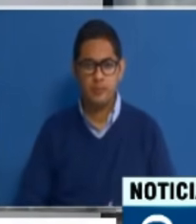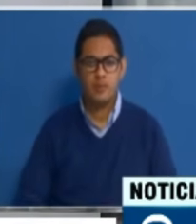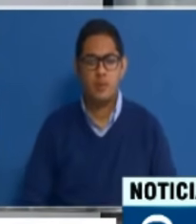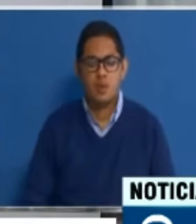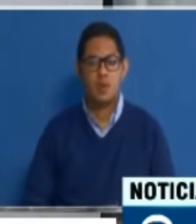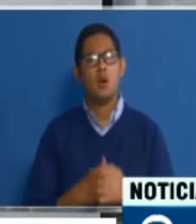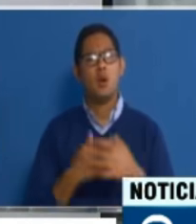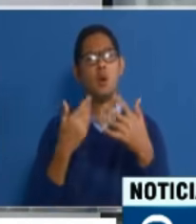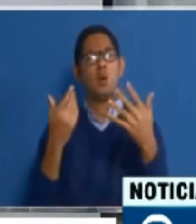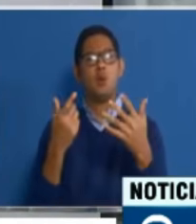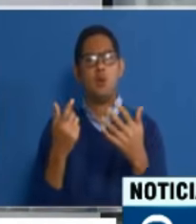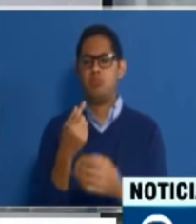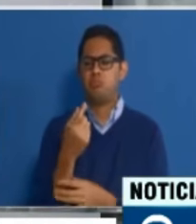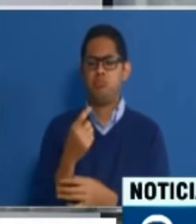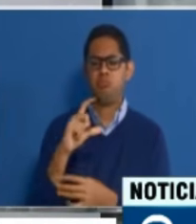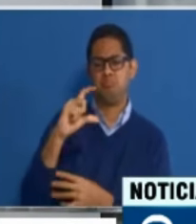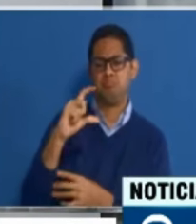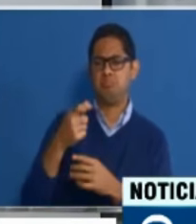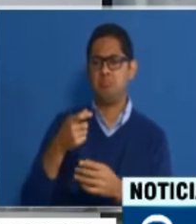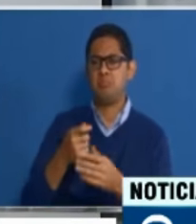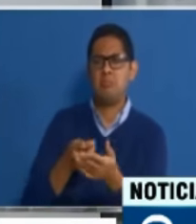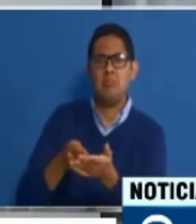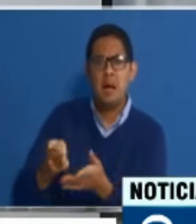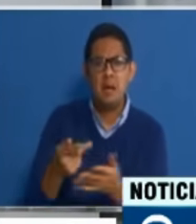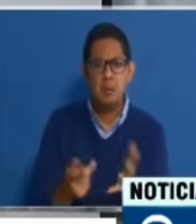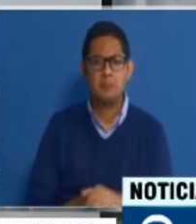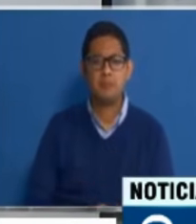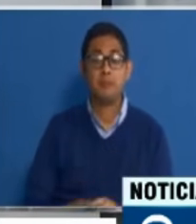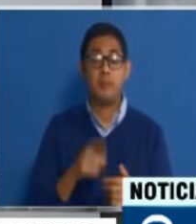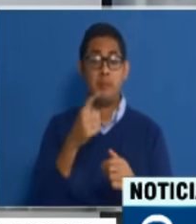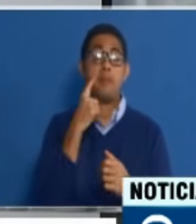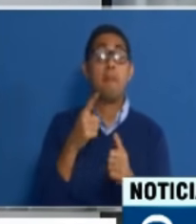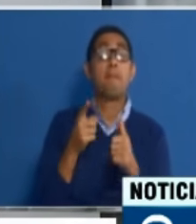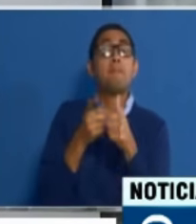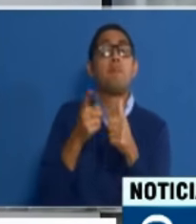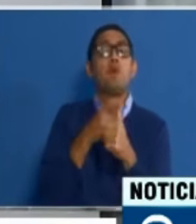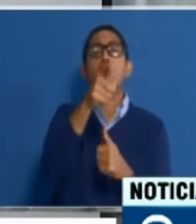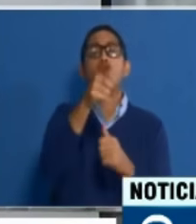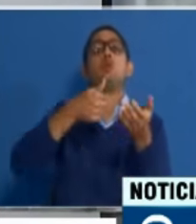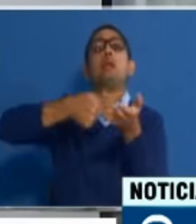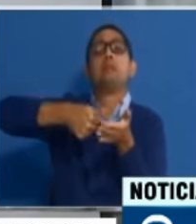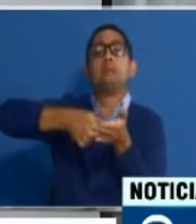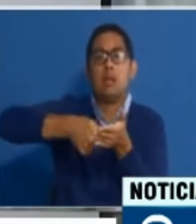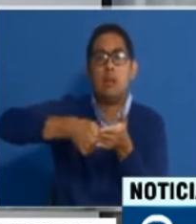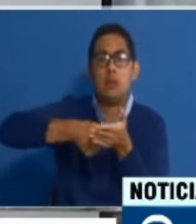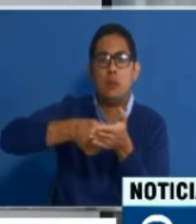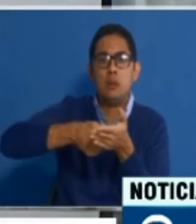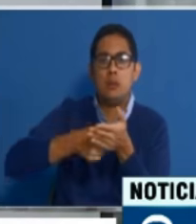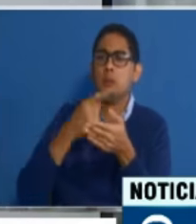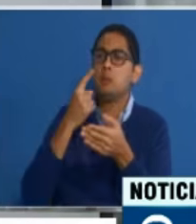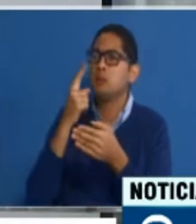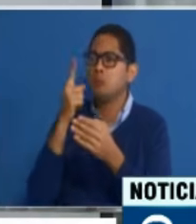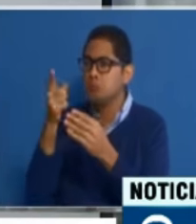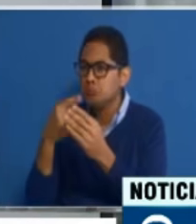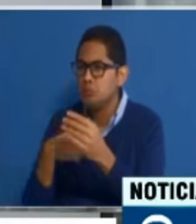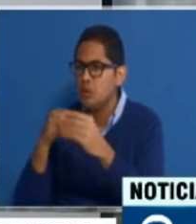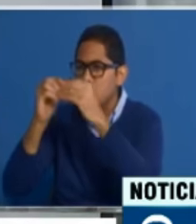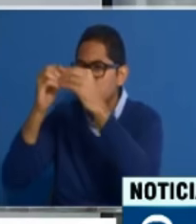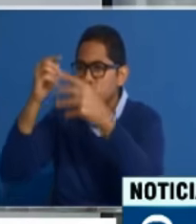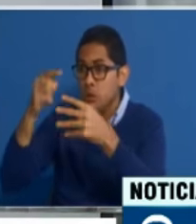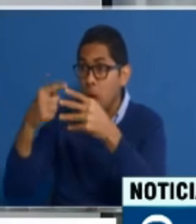se utiliza. Bueno, primero verifica que tu número de cédula sí recibiste la transferencia.